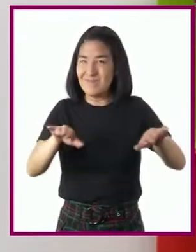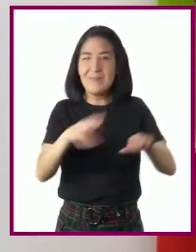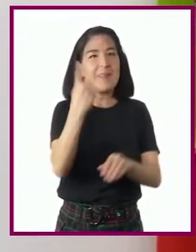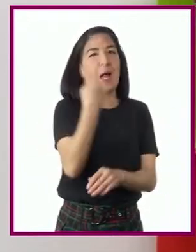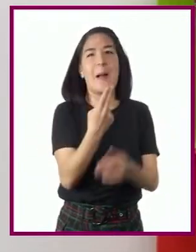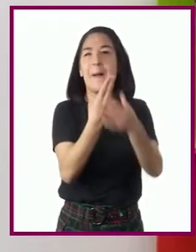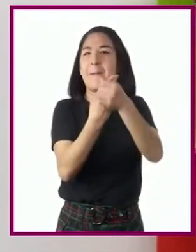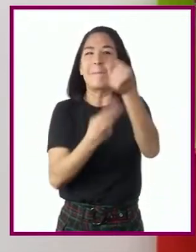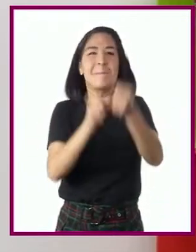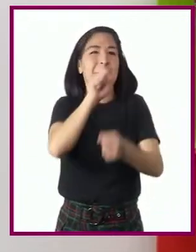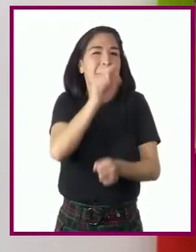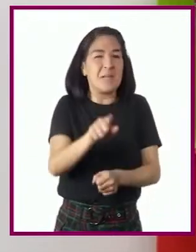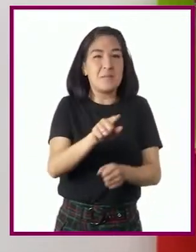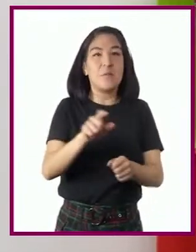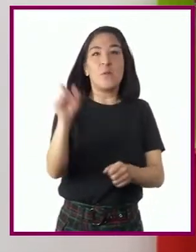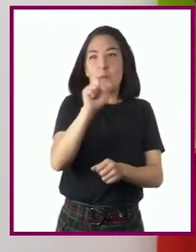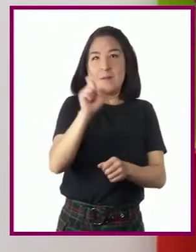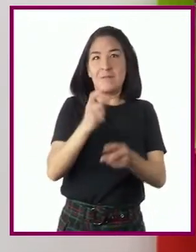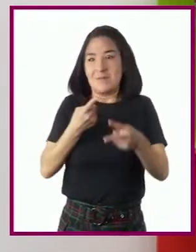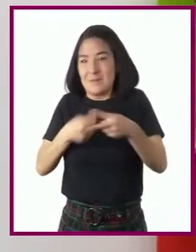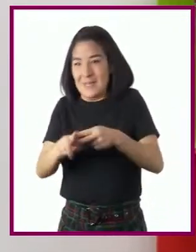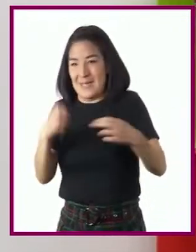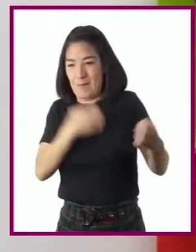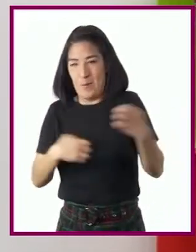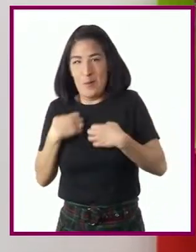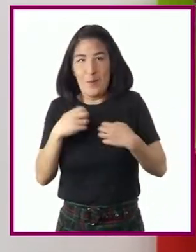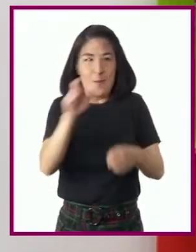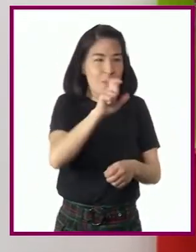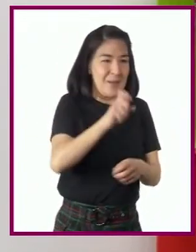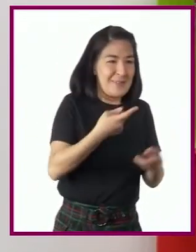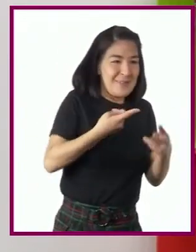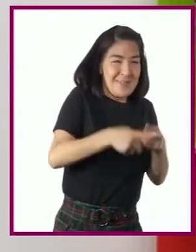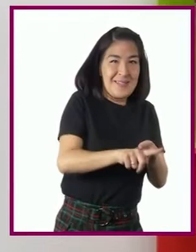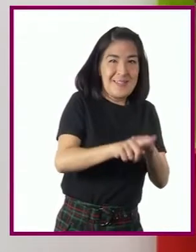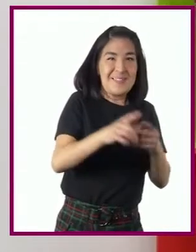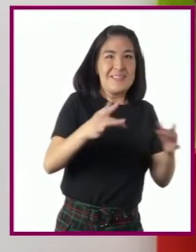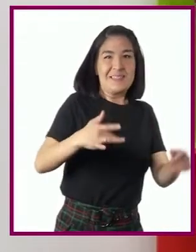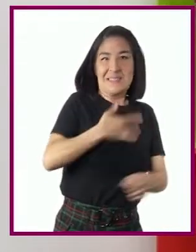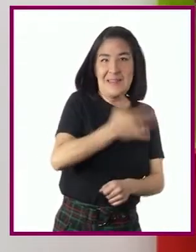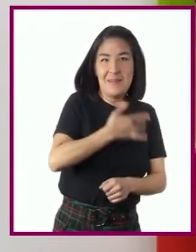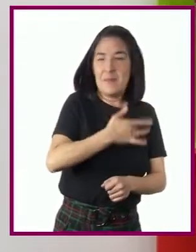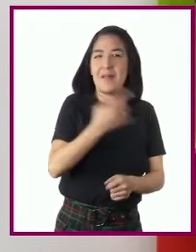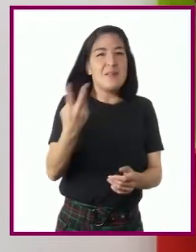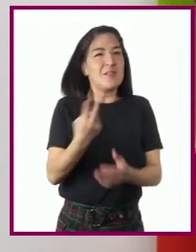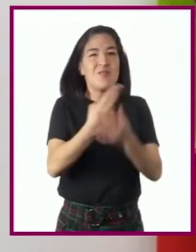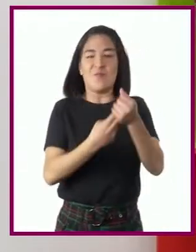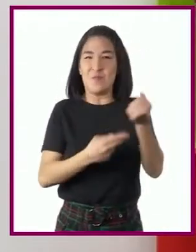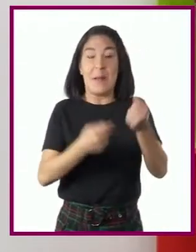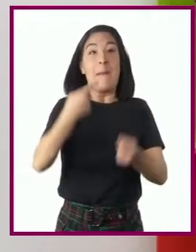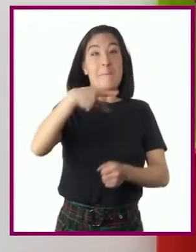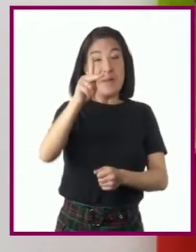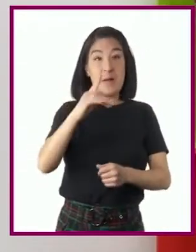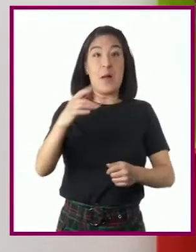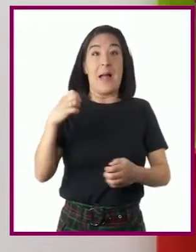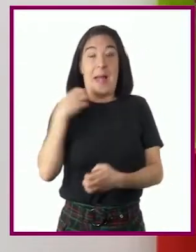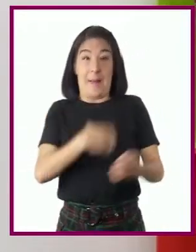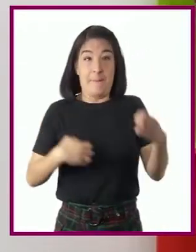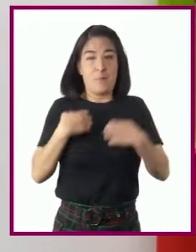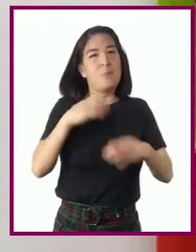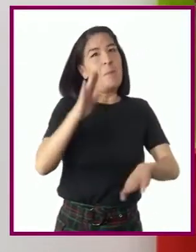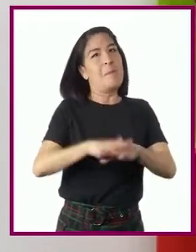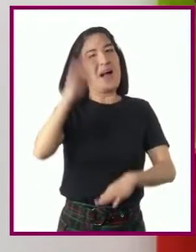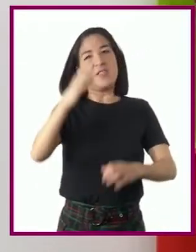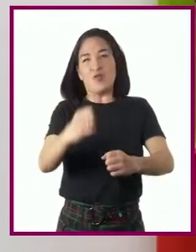distinguir cuándo empieza uno y otro, pero podemos identificar que la emoción es más intensa y el